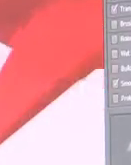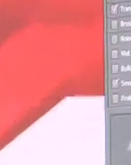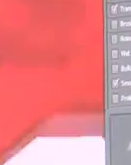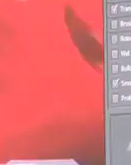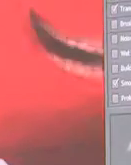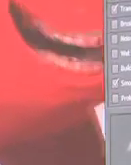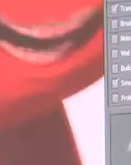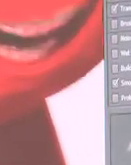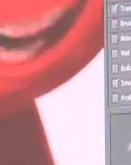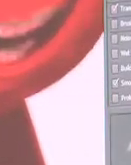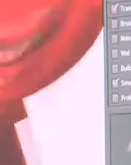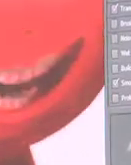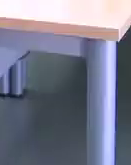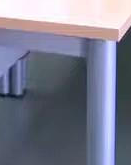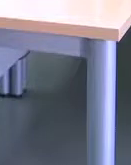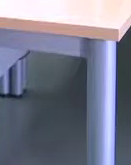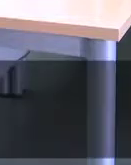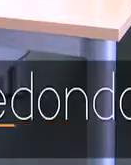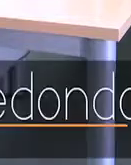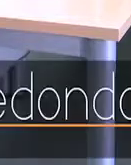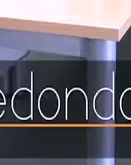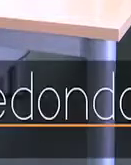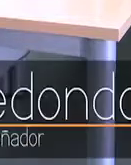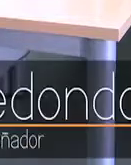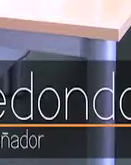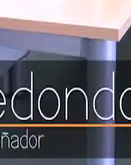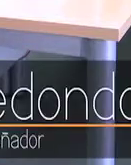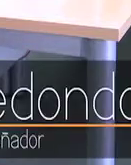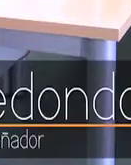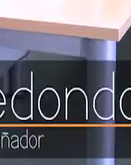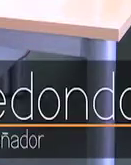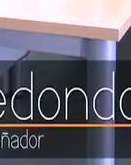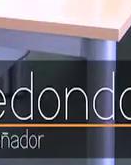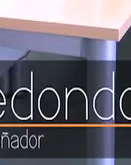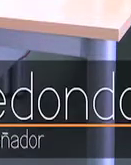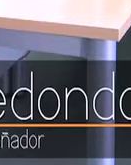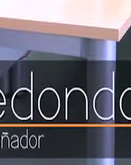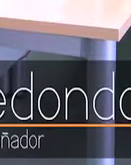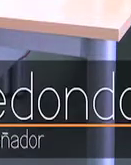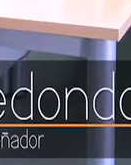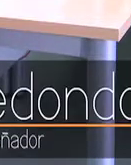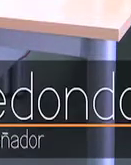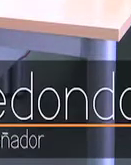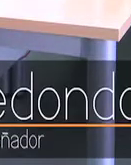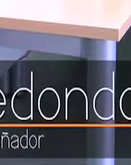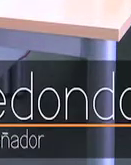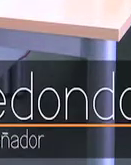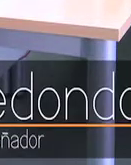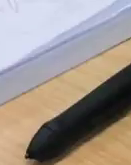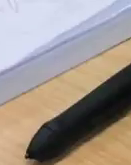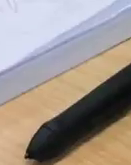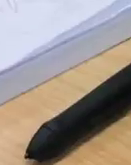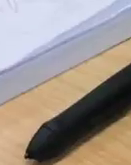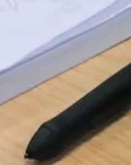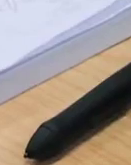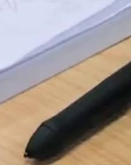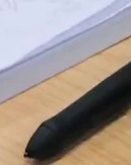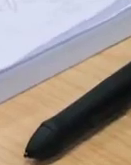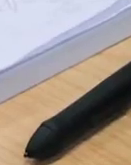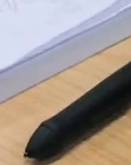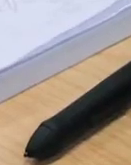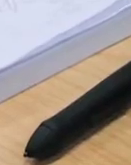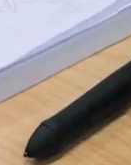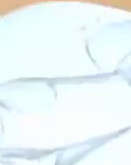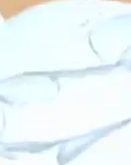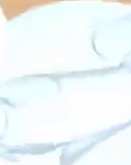el personaje tenga una historia. Esto tiene mucho que ver como con ilustración y con bocetear rápido,